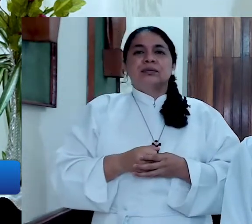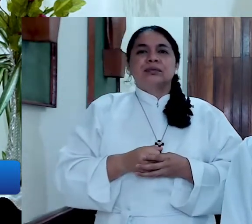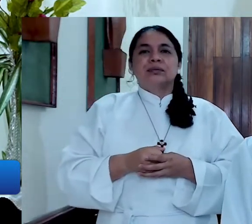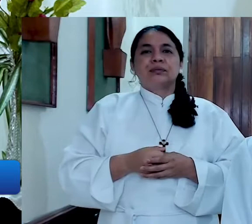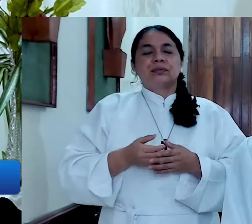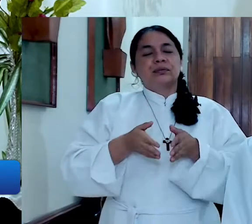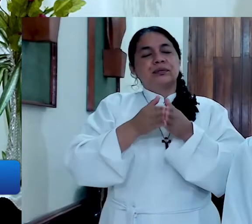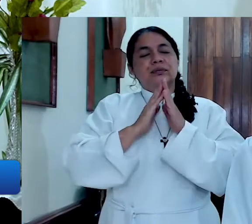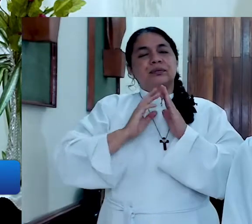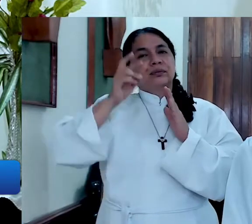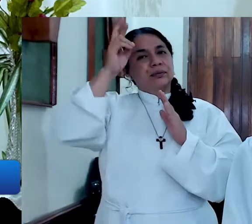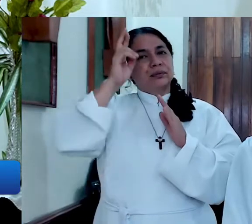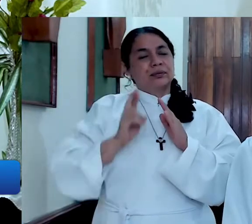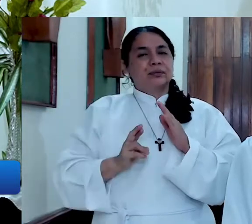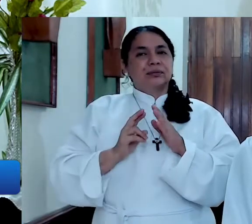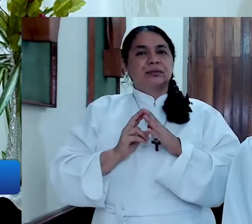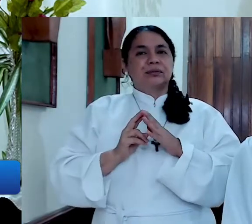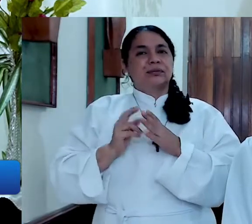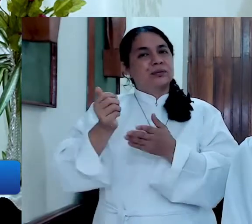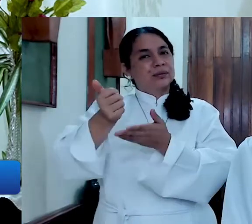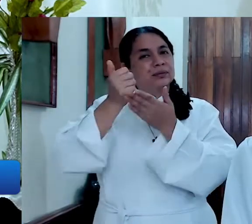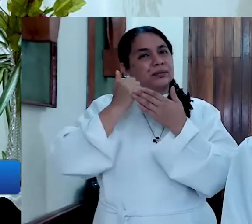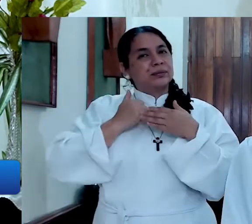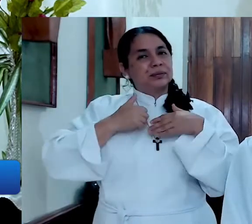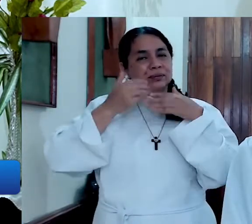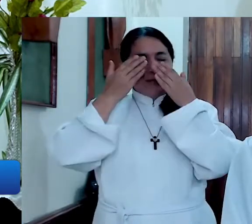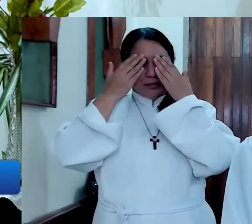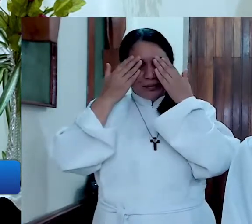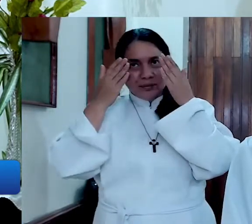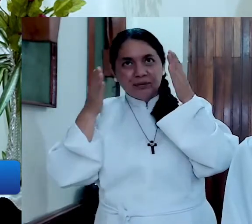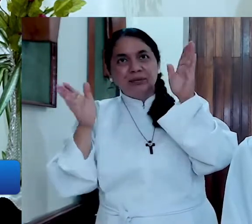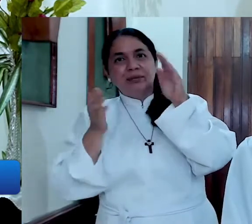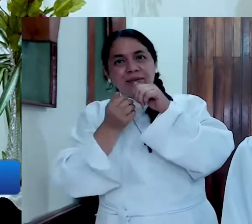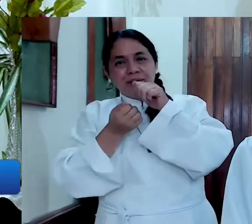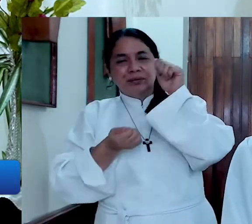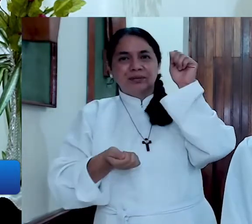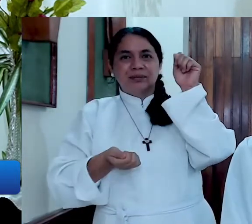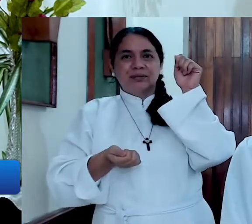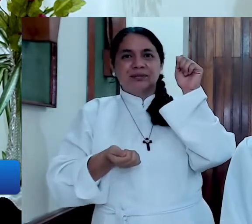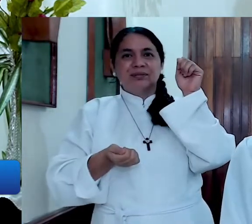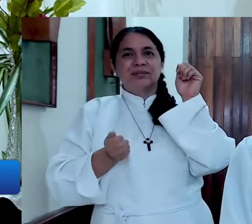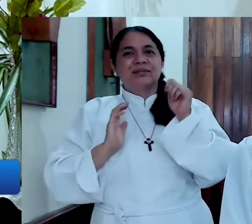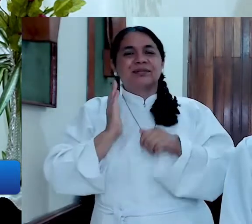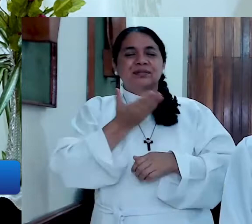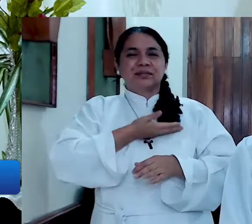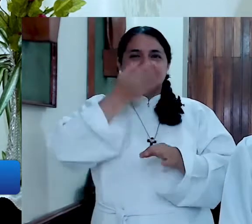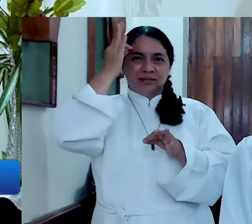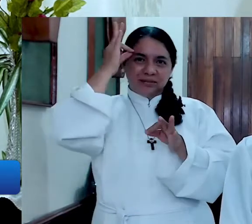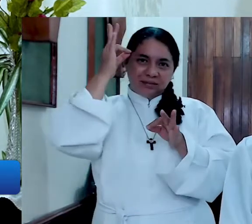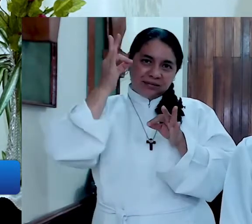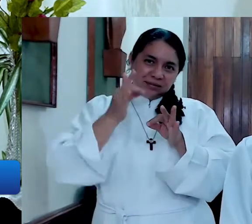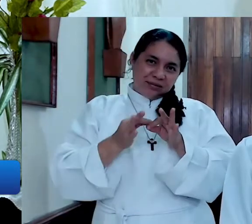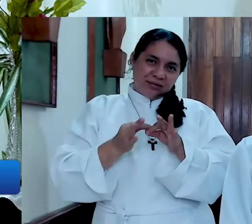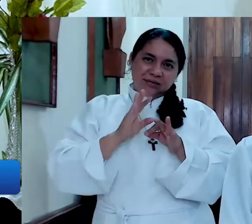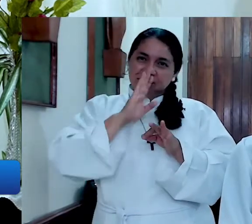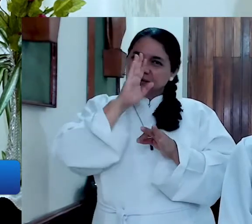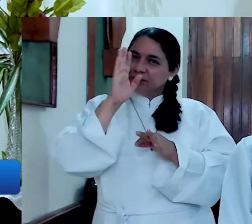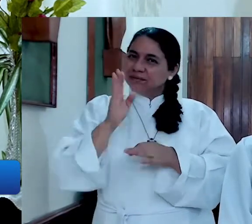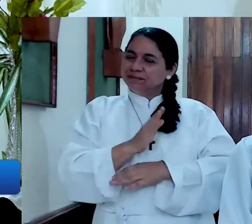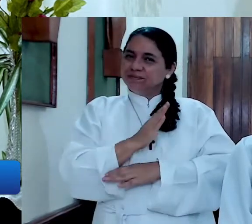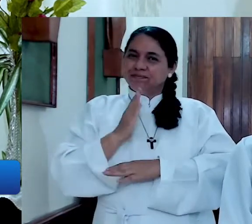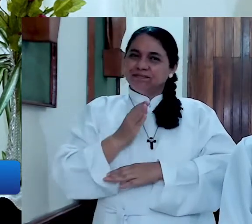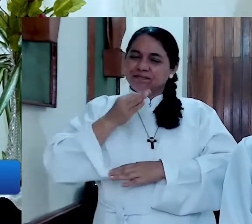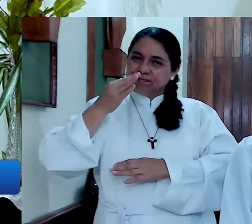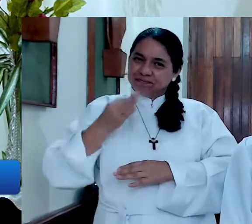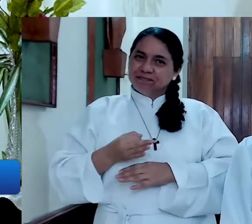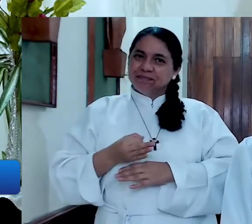Pidamos al Señor que nos ayude a descubrirlo, para que nuestra fe sea firme